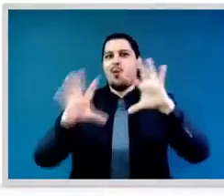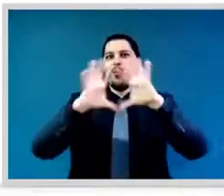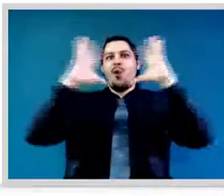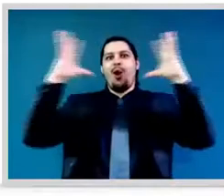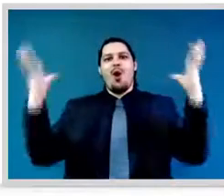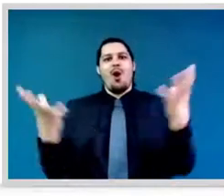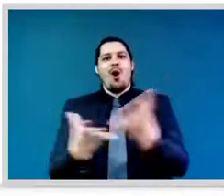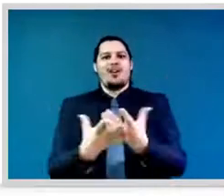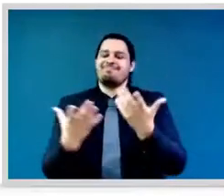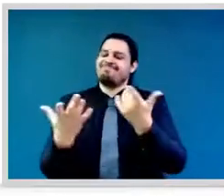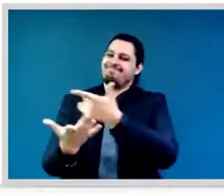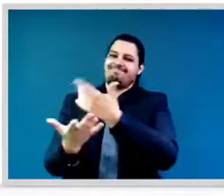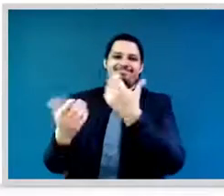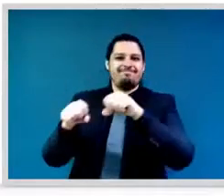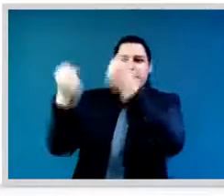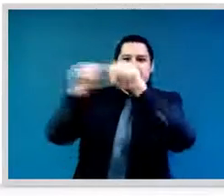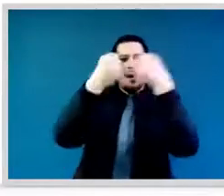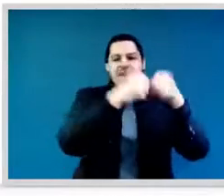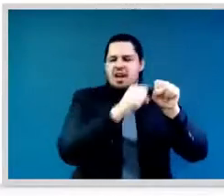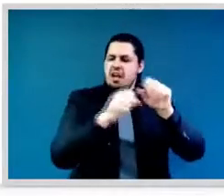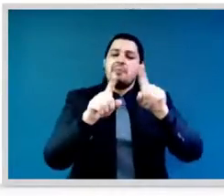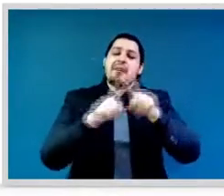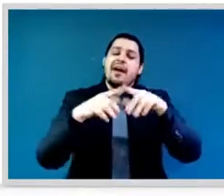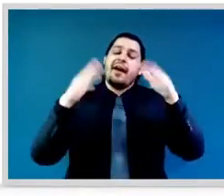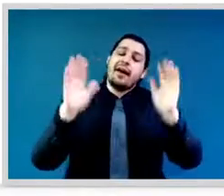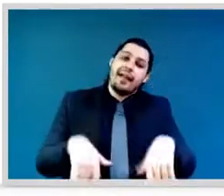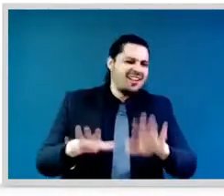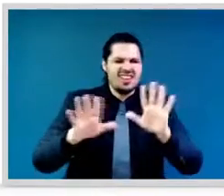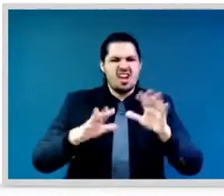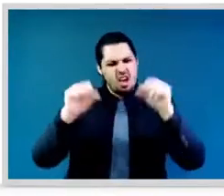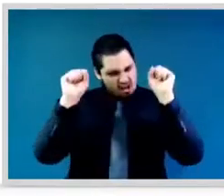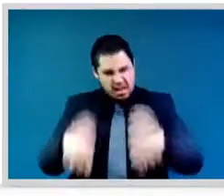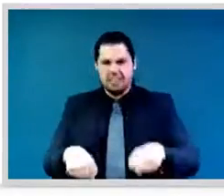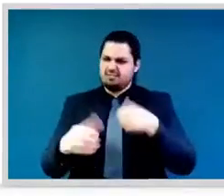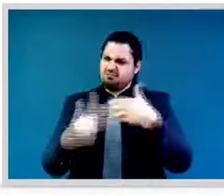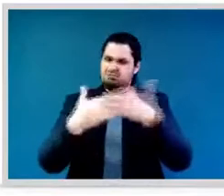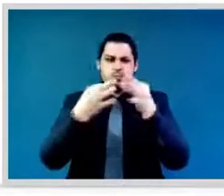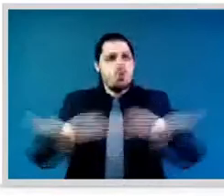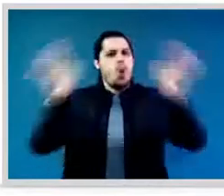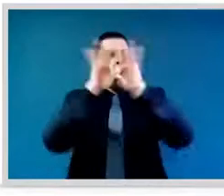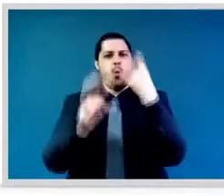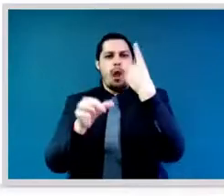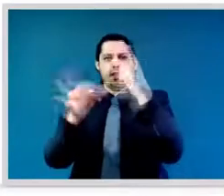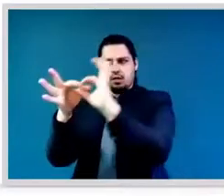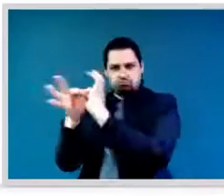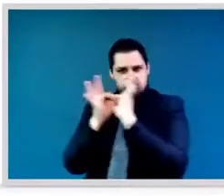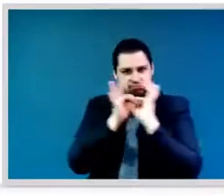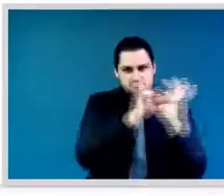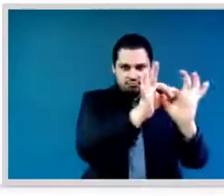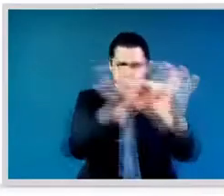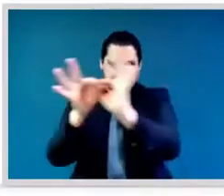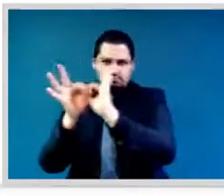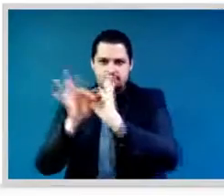Y esto tiene que ver con una reflexión y con algo que tú mencionabas. Pero primero, por supuesto, y como corresponde,